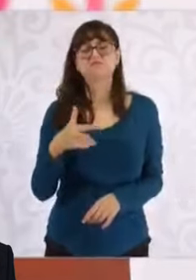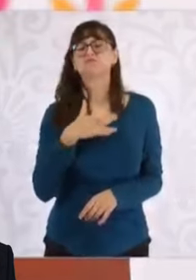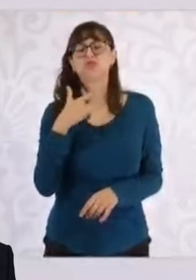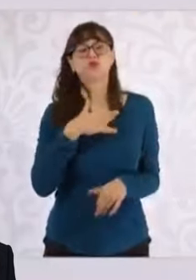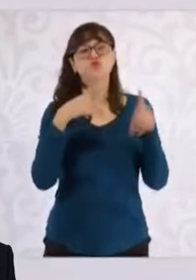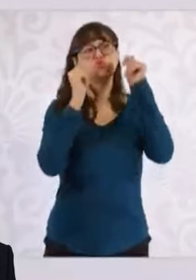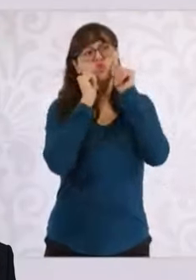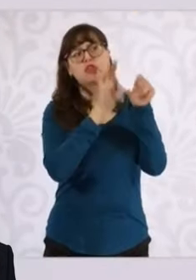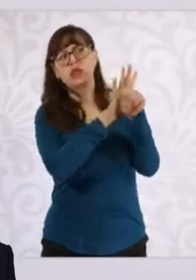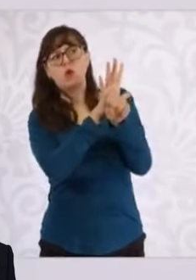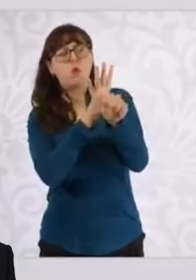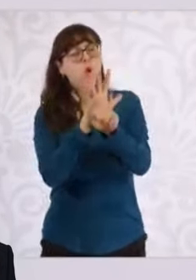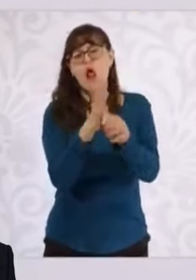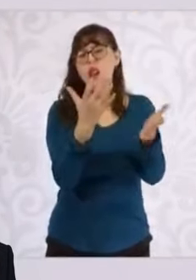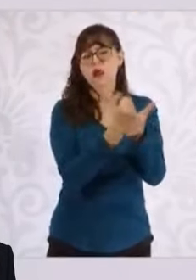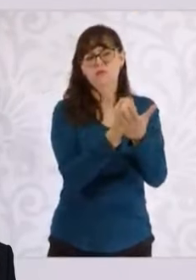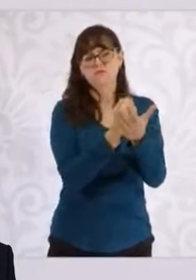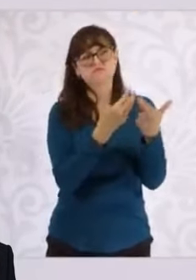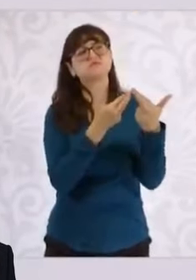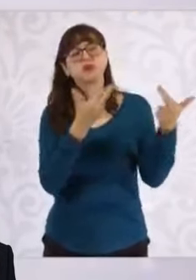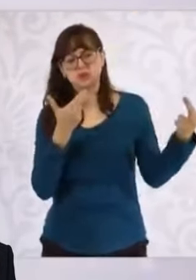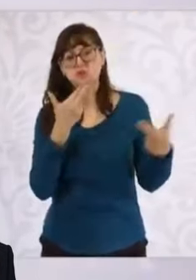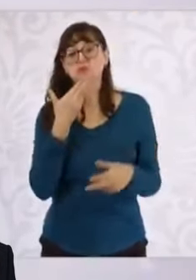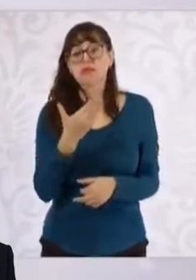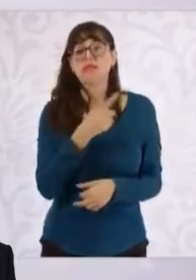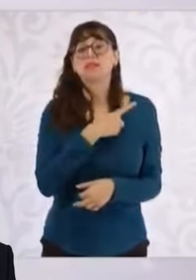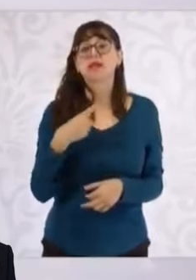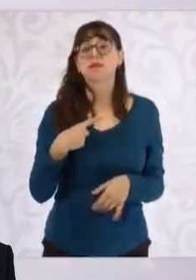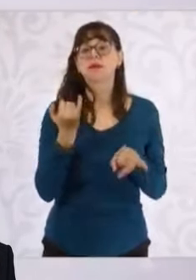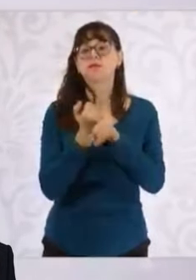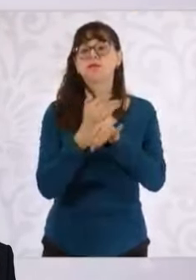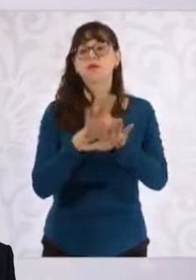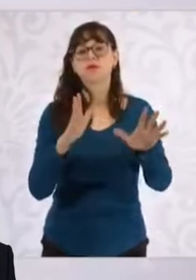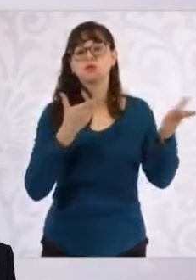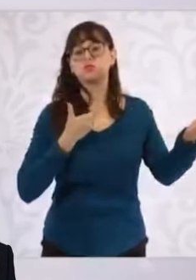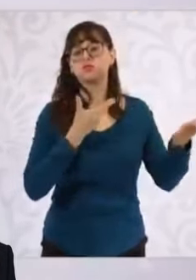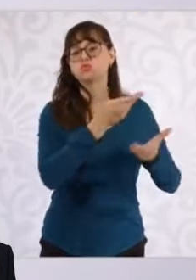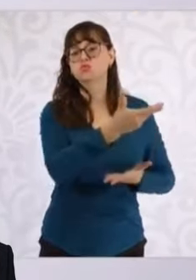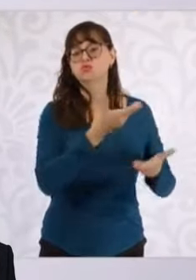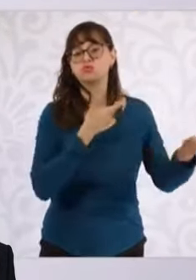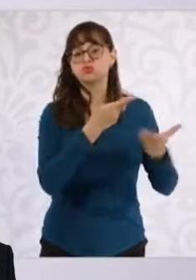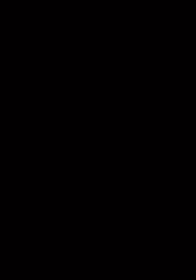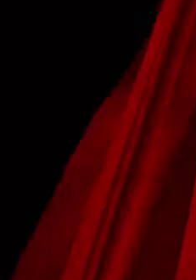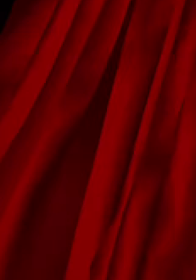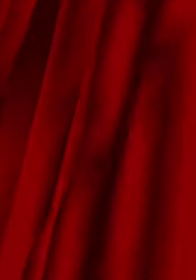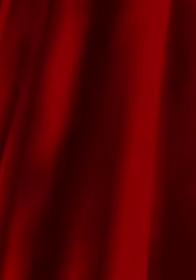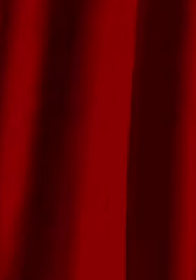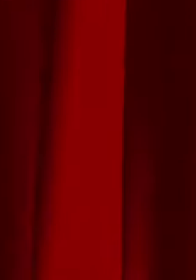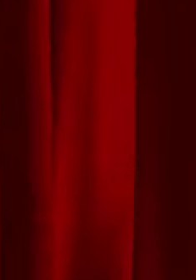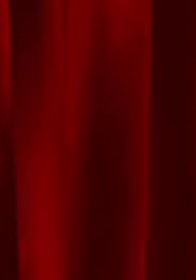relación y que tiene que haber este proceso de información de inicio y de colaboración y coordinación